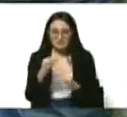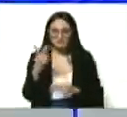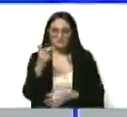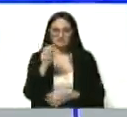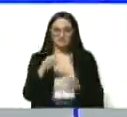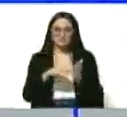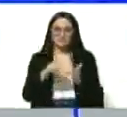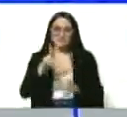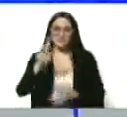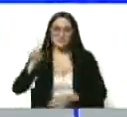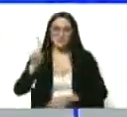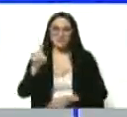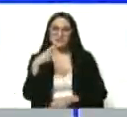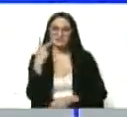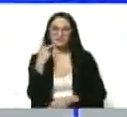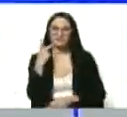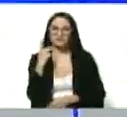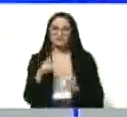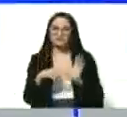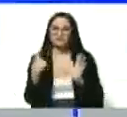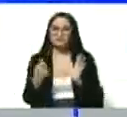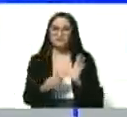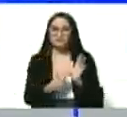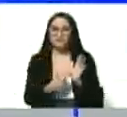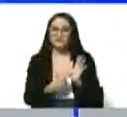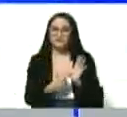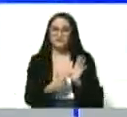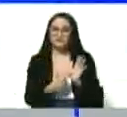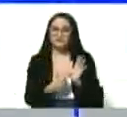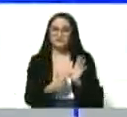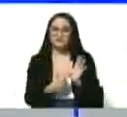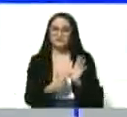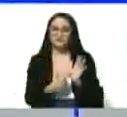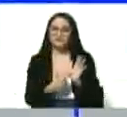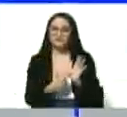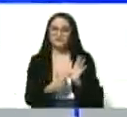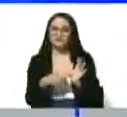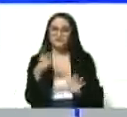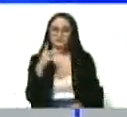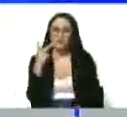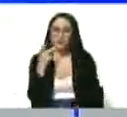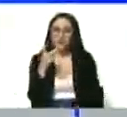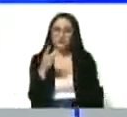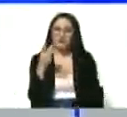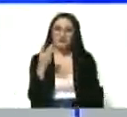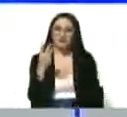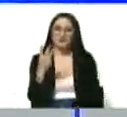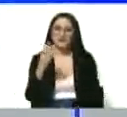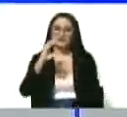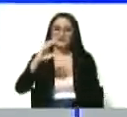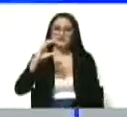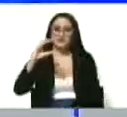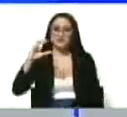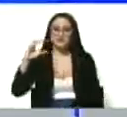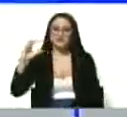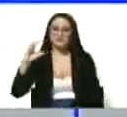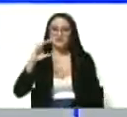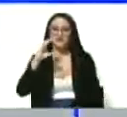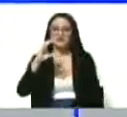2021, una política integral que denominamos la política de las tres C, C